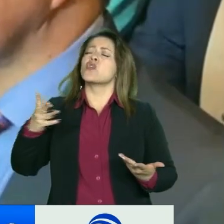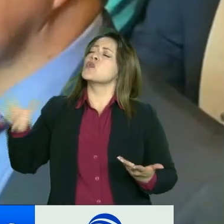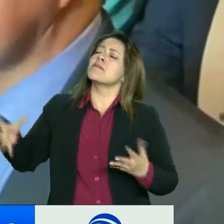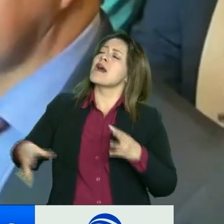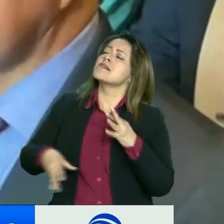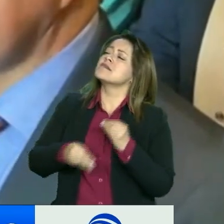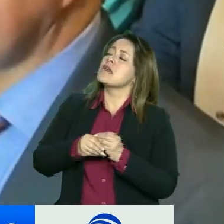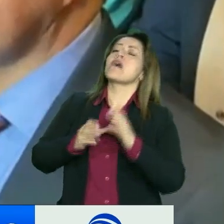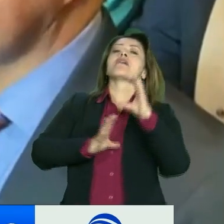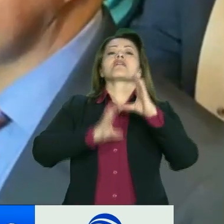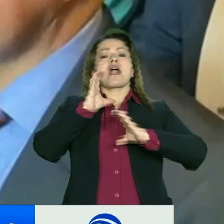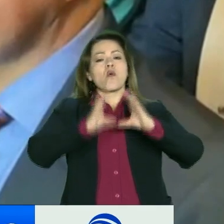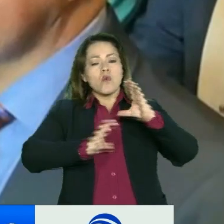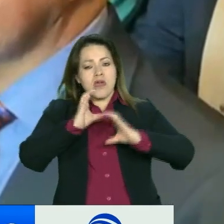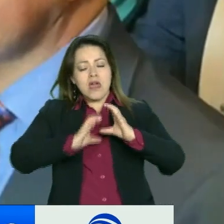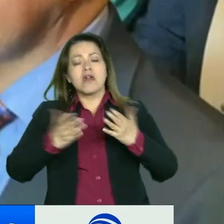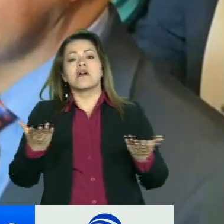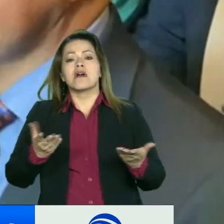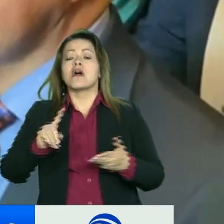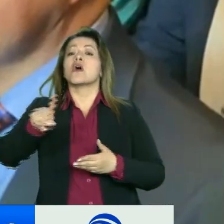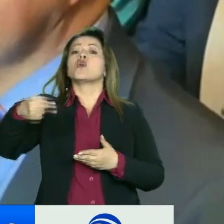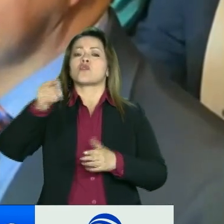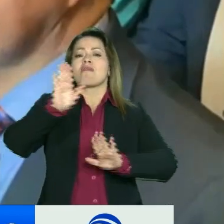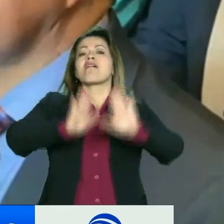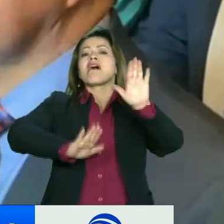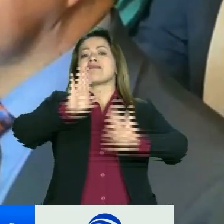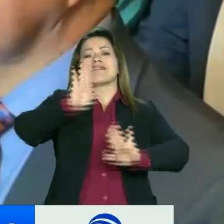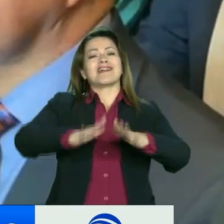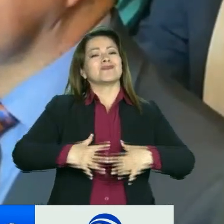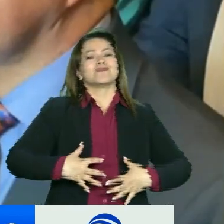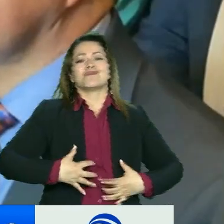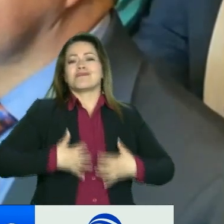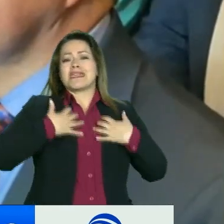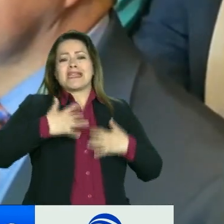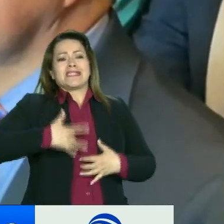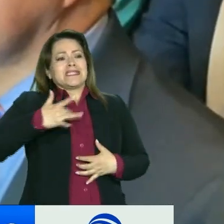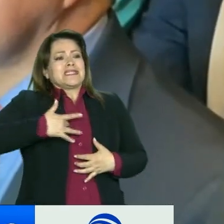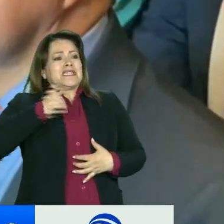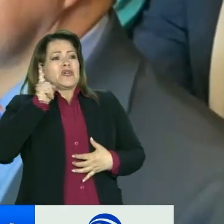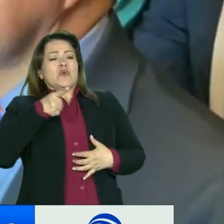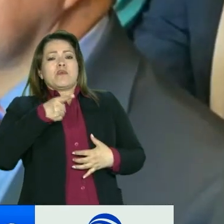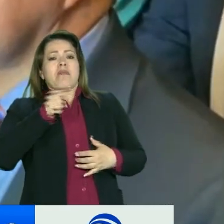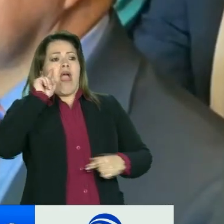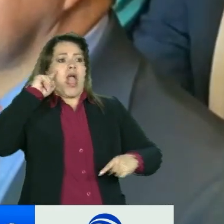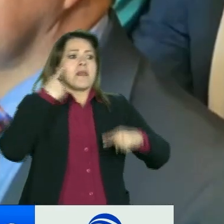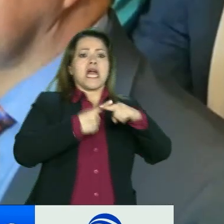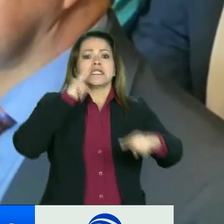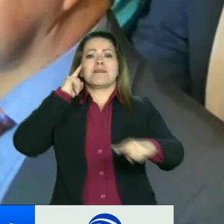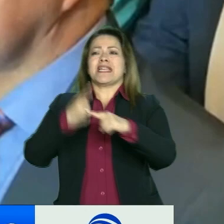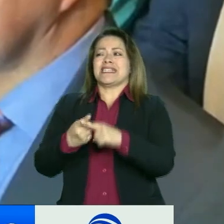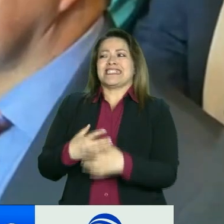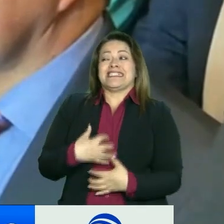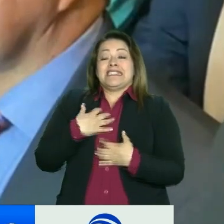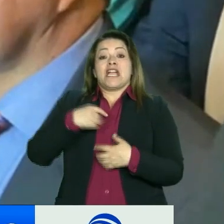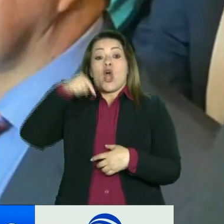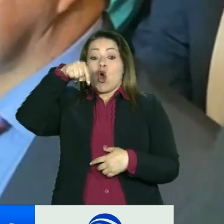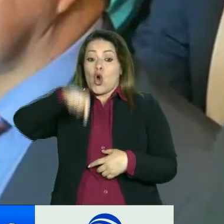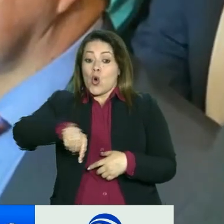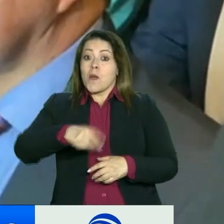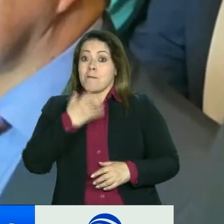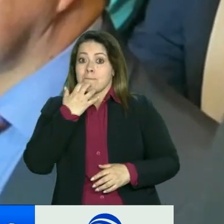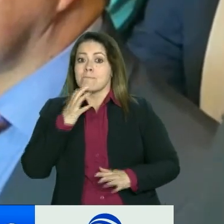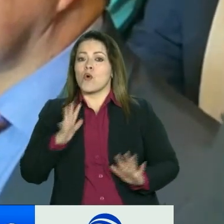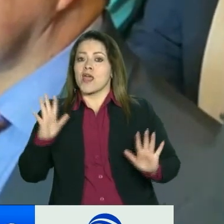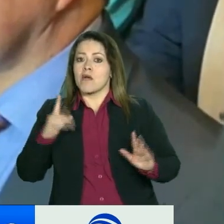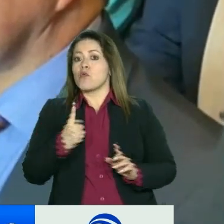Camilo? De Cauca. Cauca, candidatos amenazados. Estamos pidiendo, ya vimos hoy tristemente que